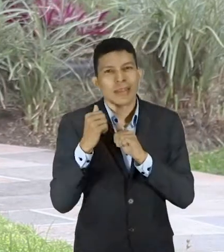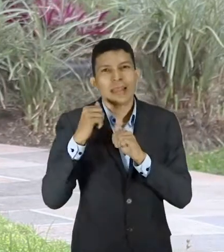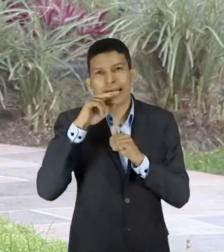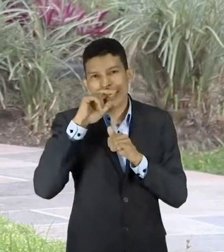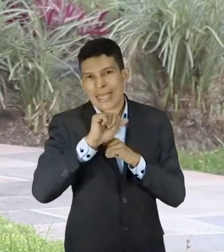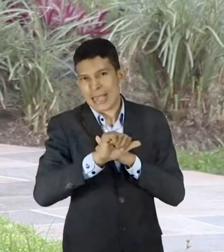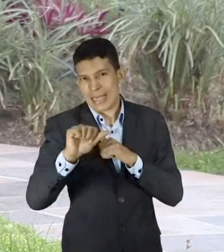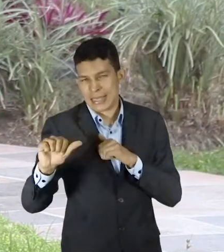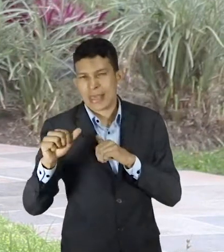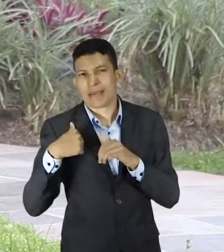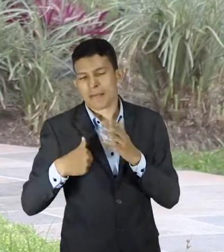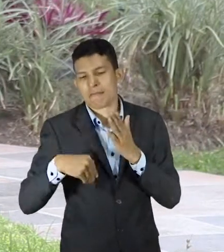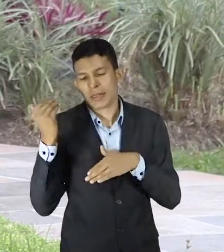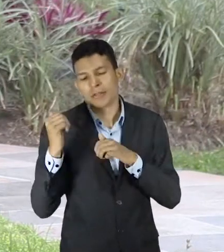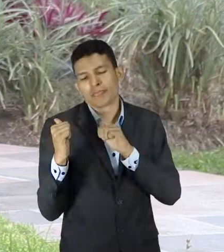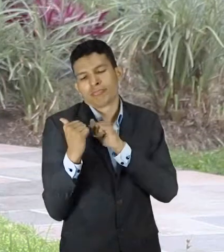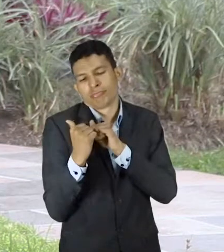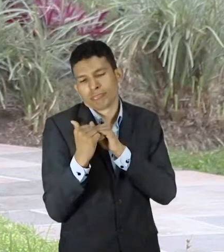acompañar más a las niñas